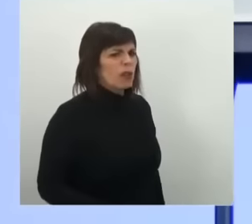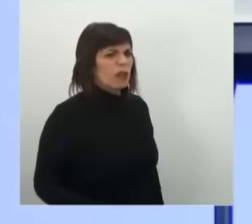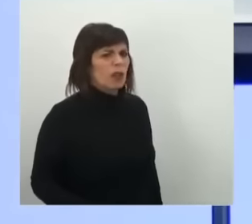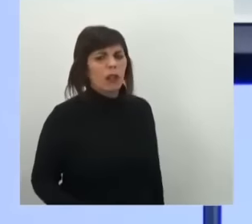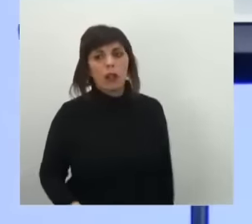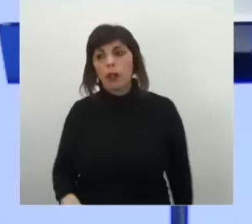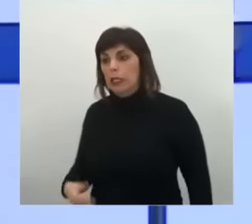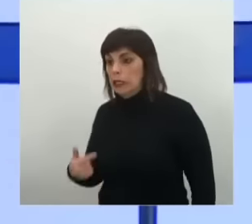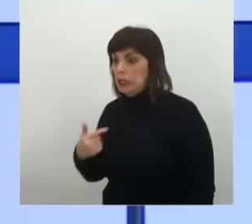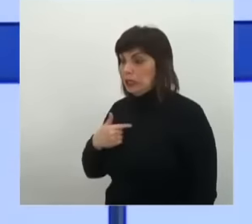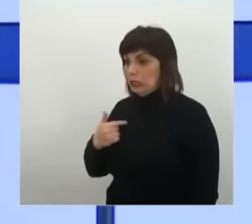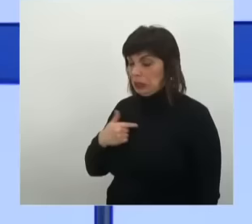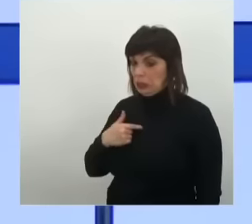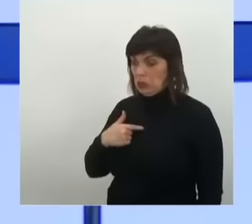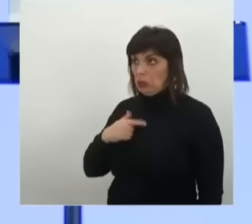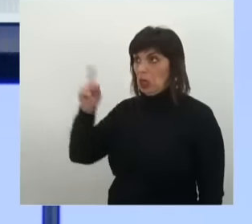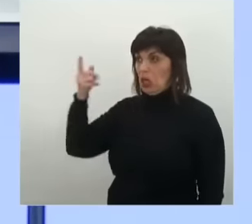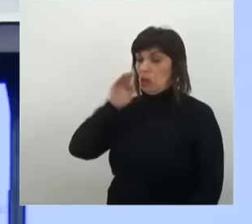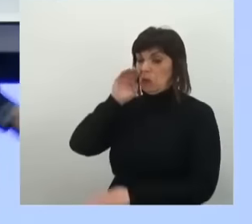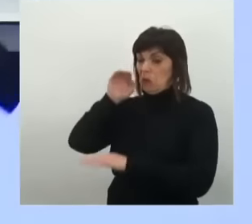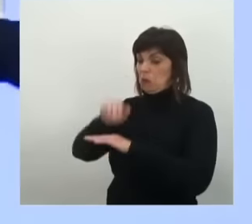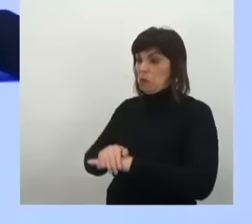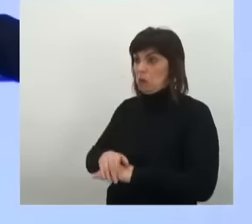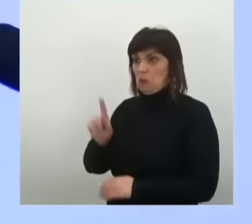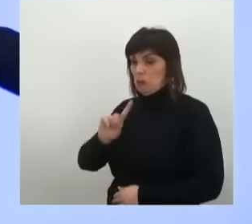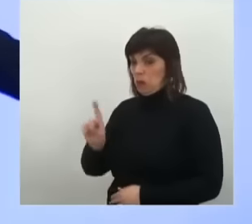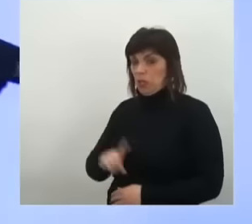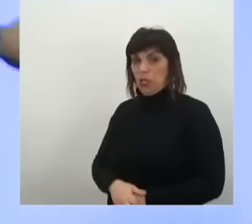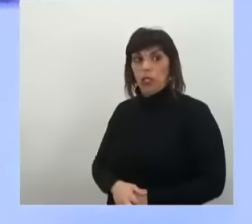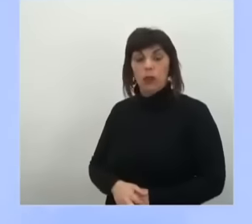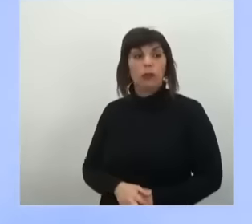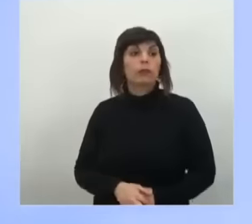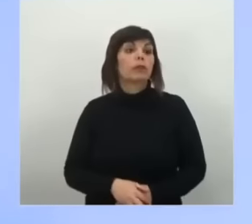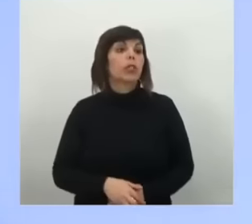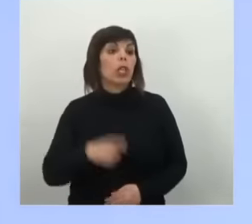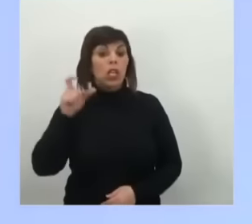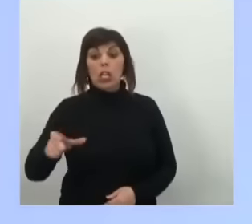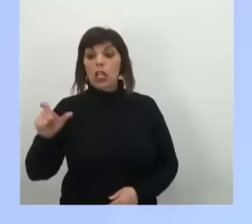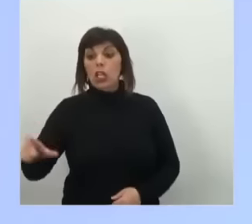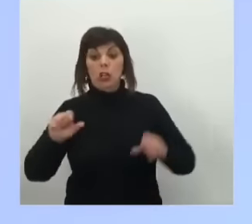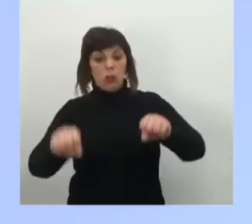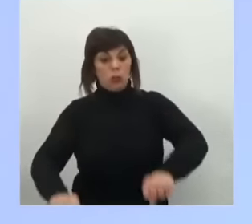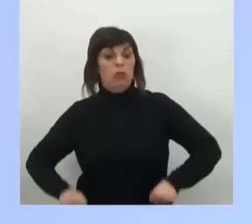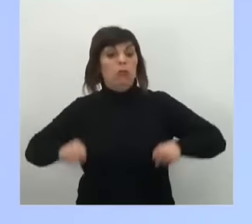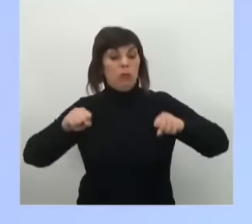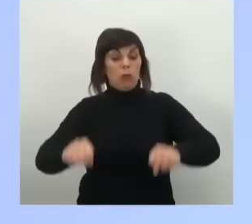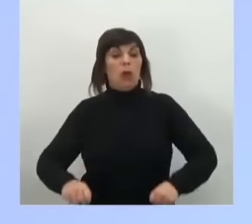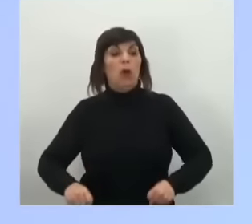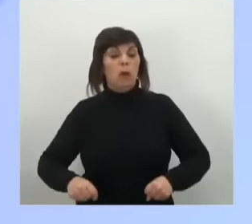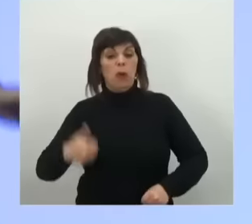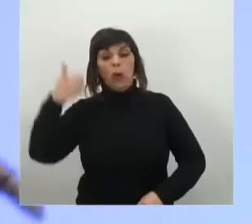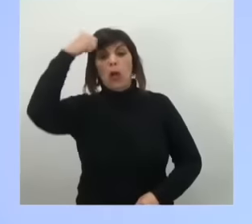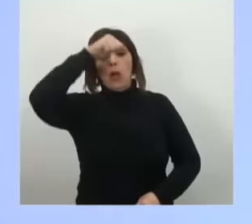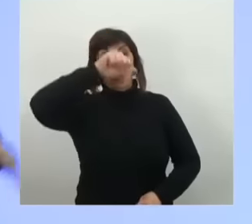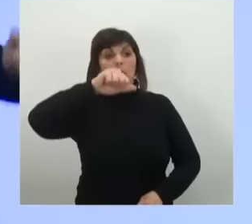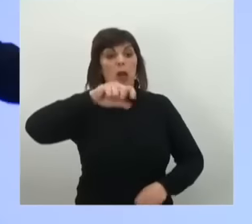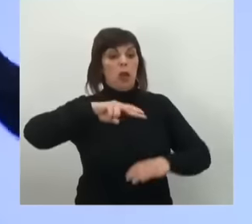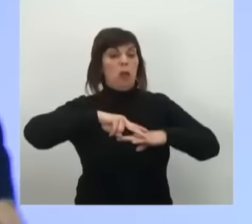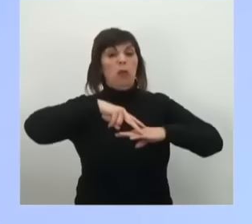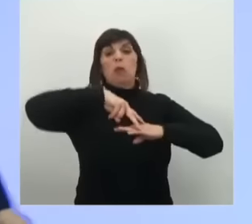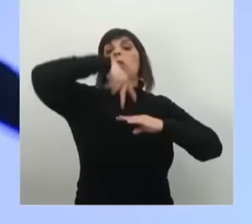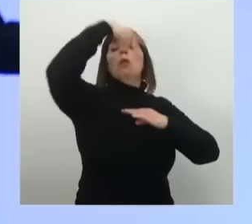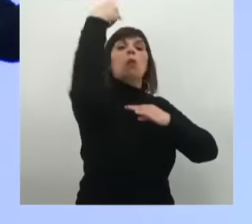lo que hicieron con Jonás lo agarraron de la manito lo llevaron a la zona VIP de La Barca y le dijeron tranquilo